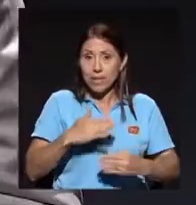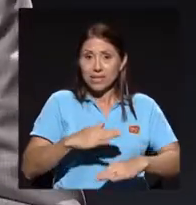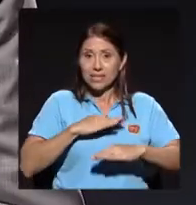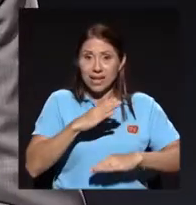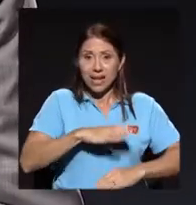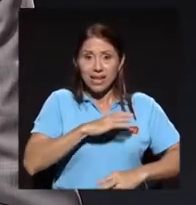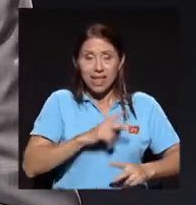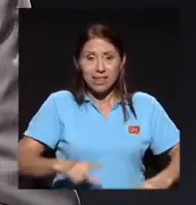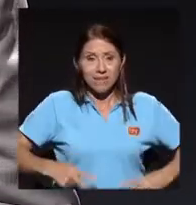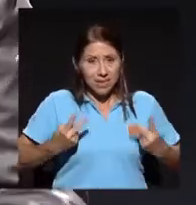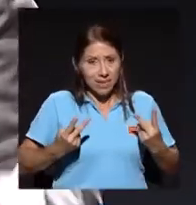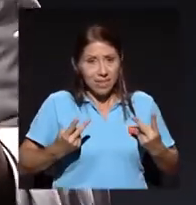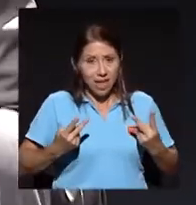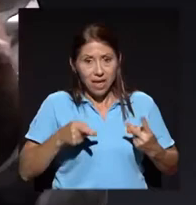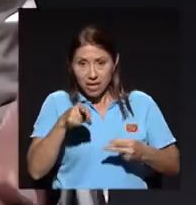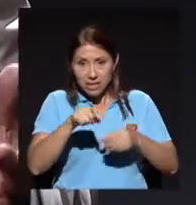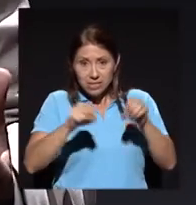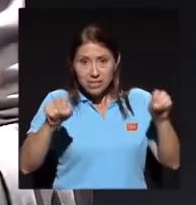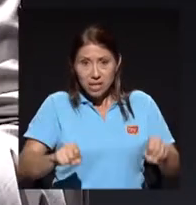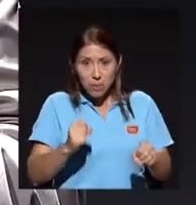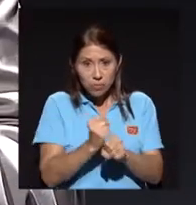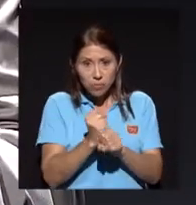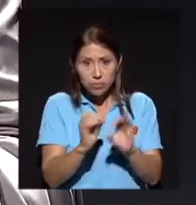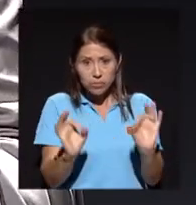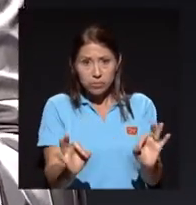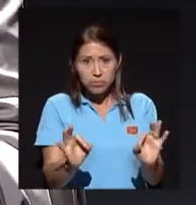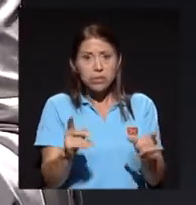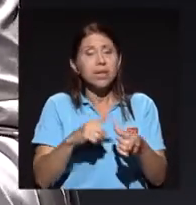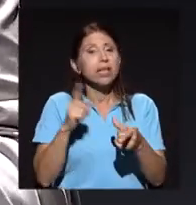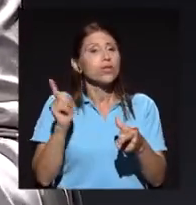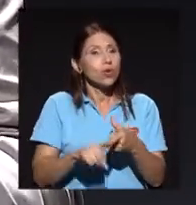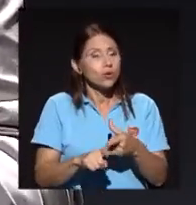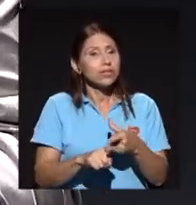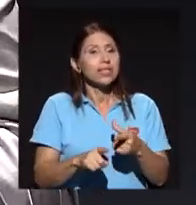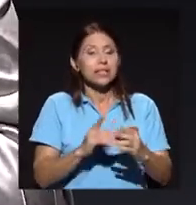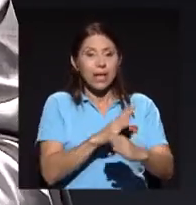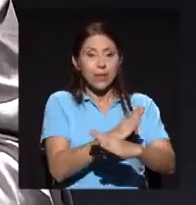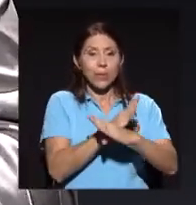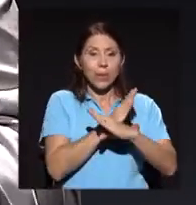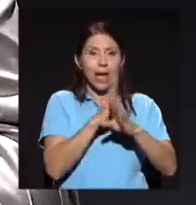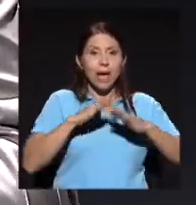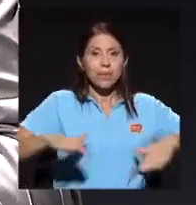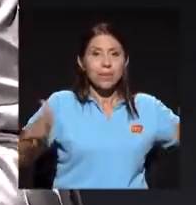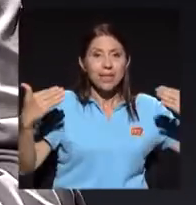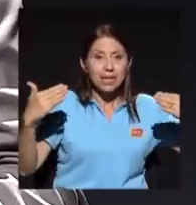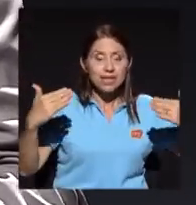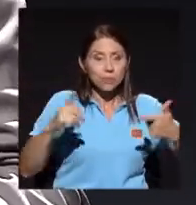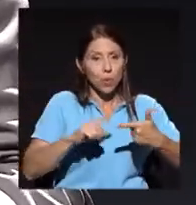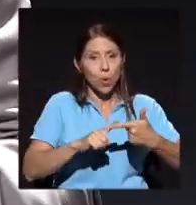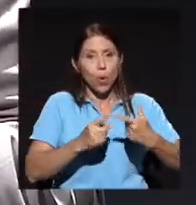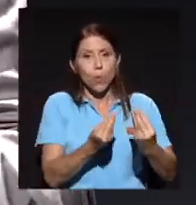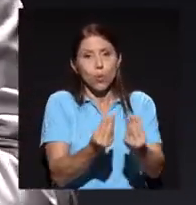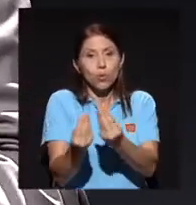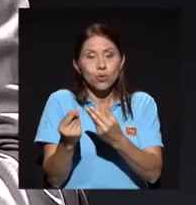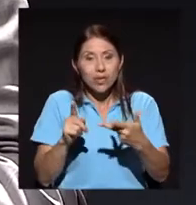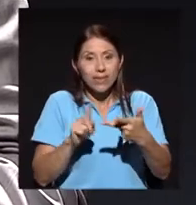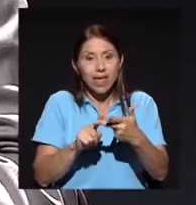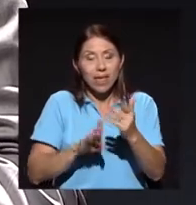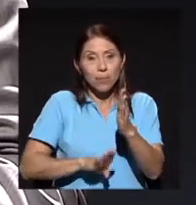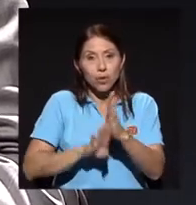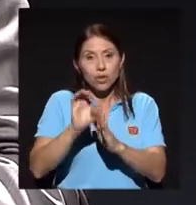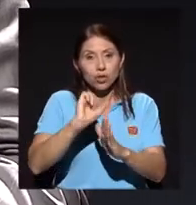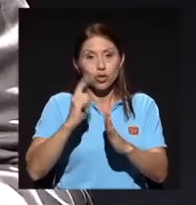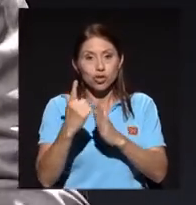productividad del sistema todos los conceptos esenciales de ambientalismo productividad progreso social y demás están